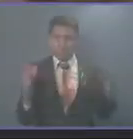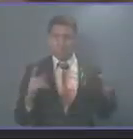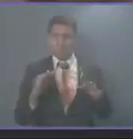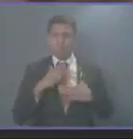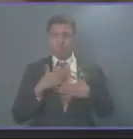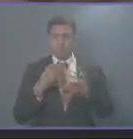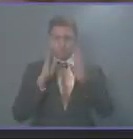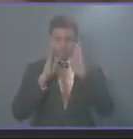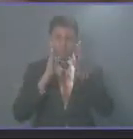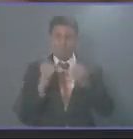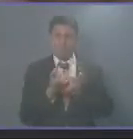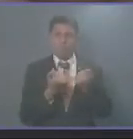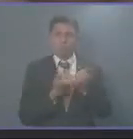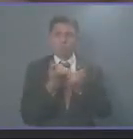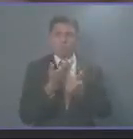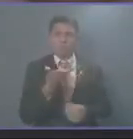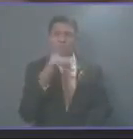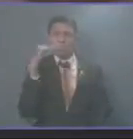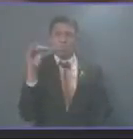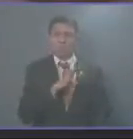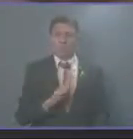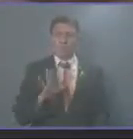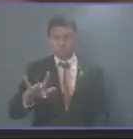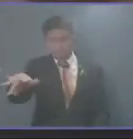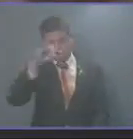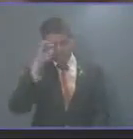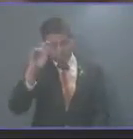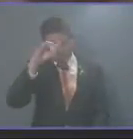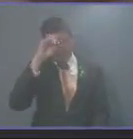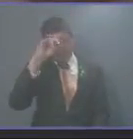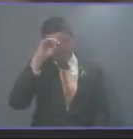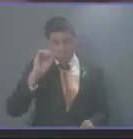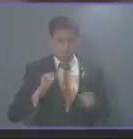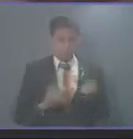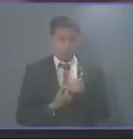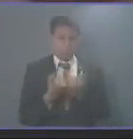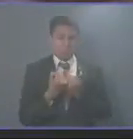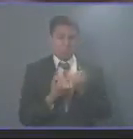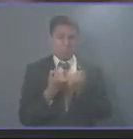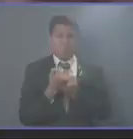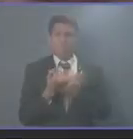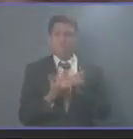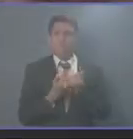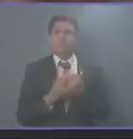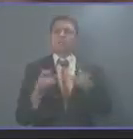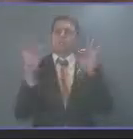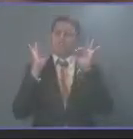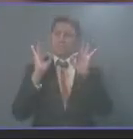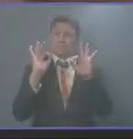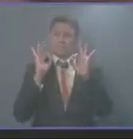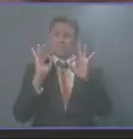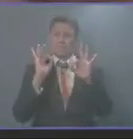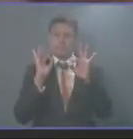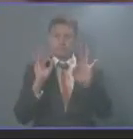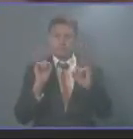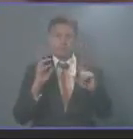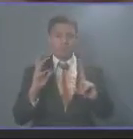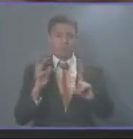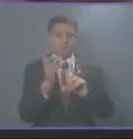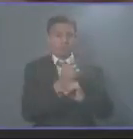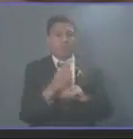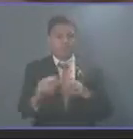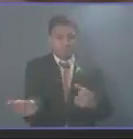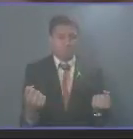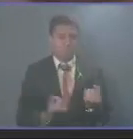total atención hacia El Salvador. Su esfuerzo por apoyar a los salvadoreños ha sido extraordinario, logrando